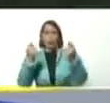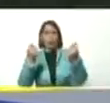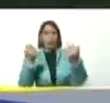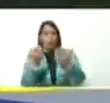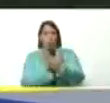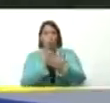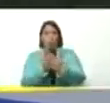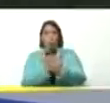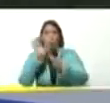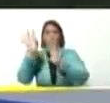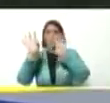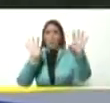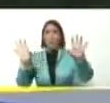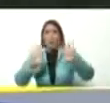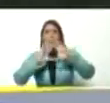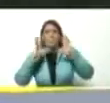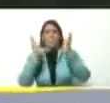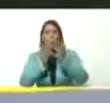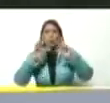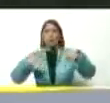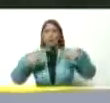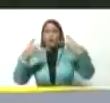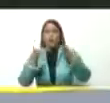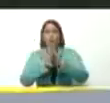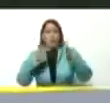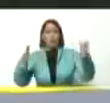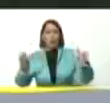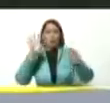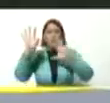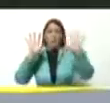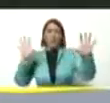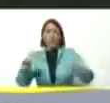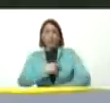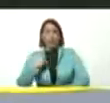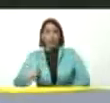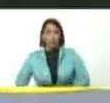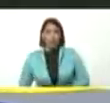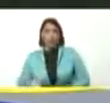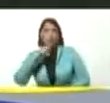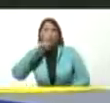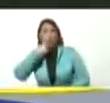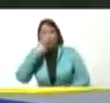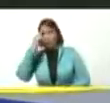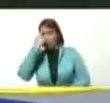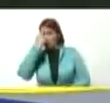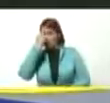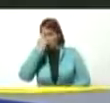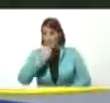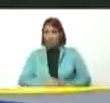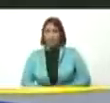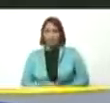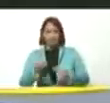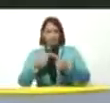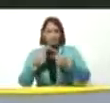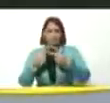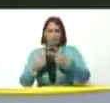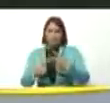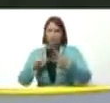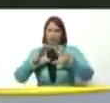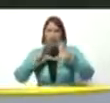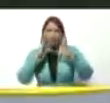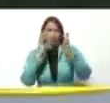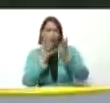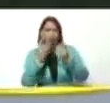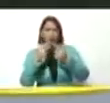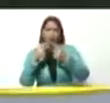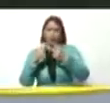mundo, con las nuevas grandes potencias como China, Rusia, India, Indonesia, el mundo multipolar, el